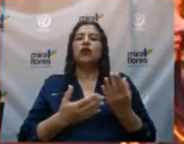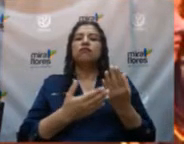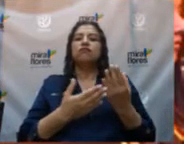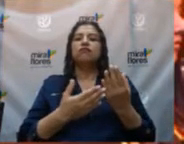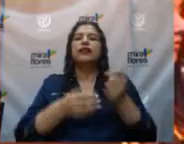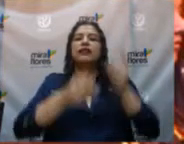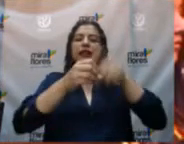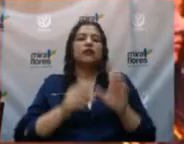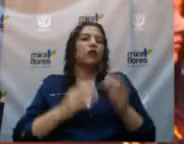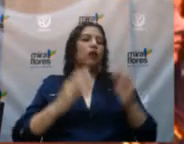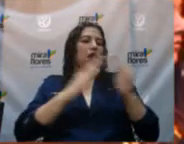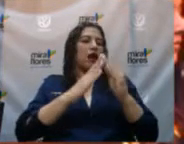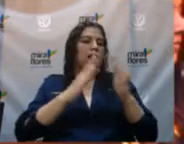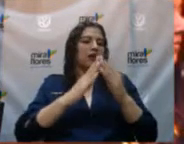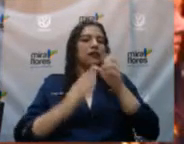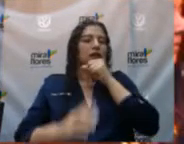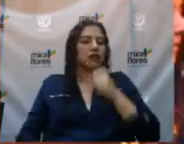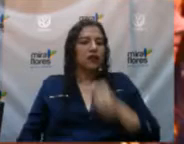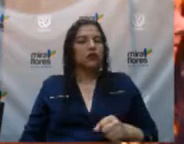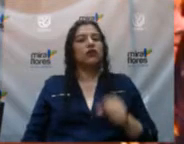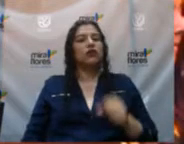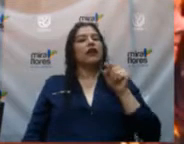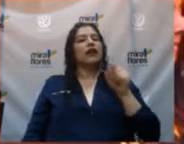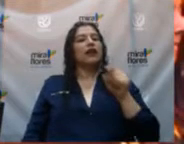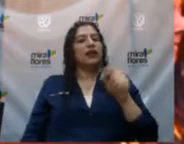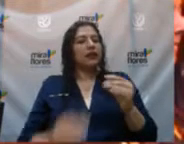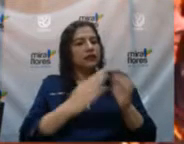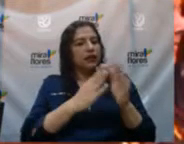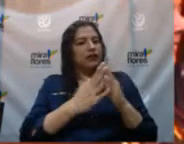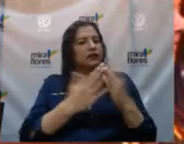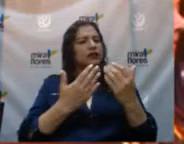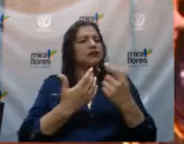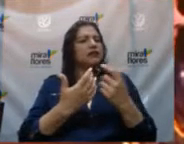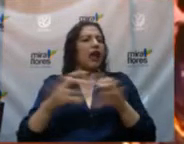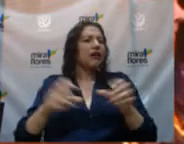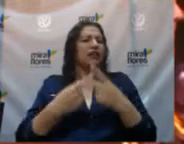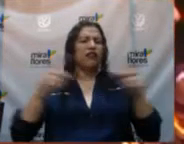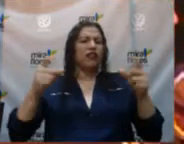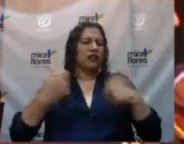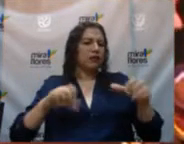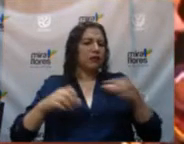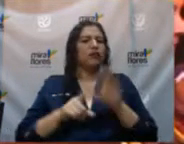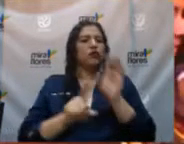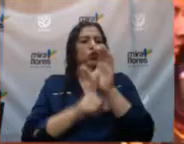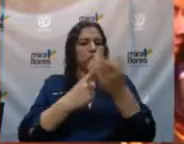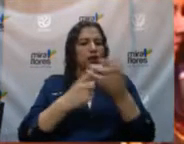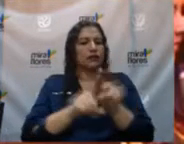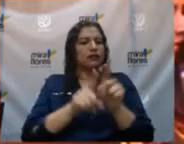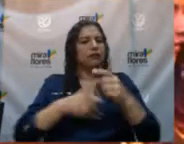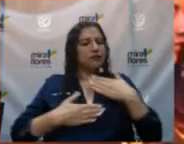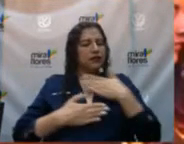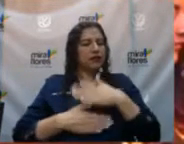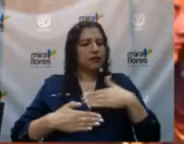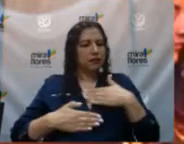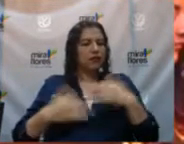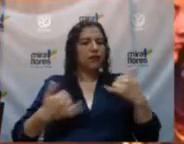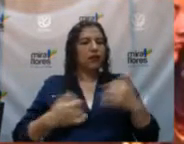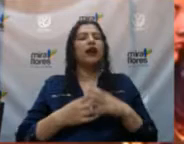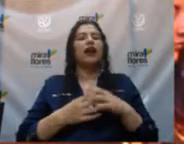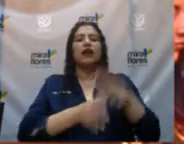atención al adulto mayor, en la cual se realizan actividades culturales y recreativas, charlas